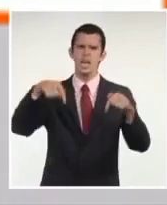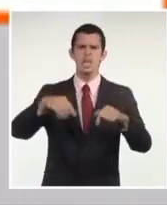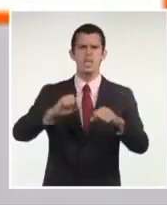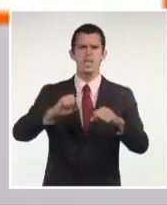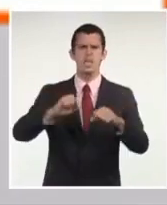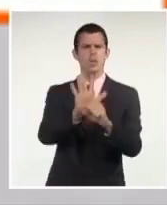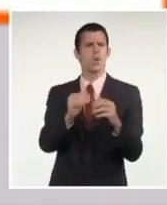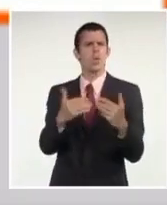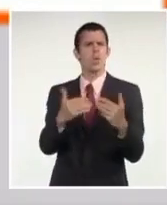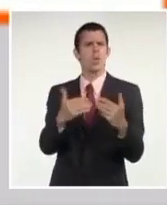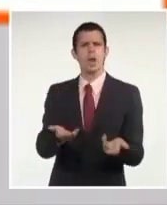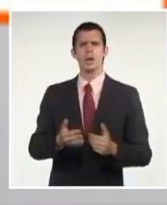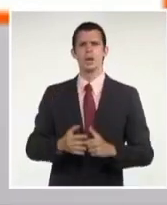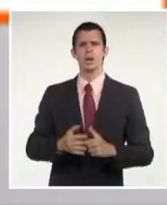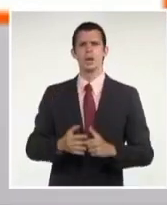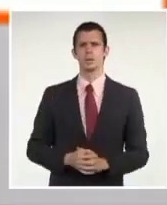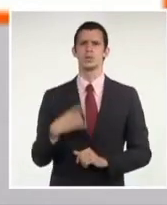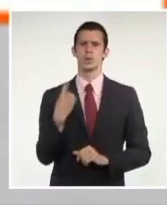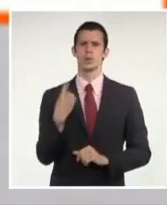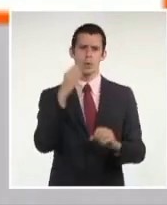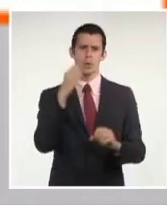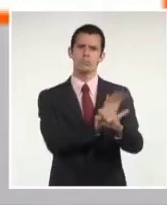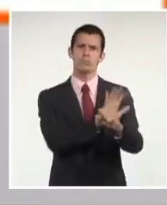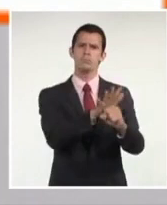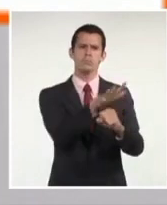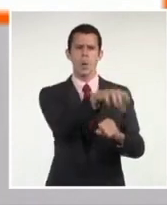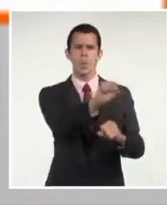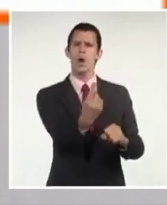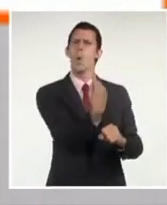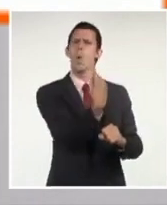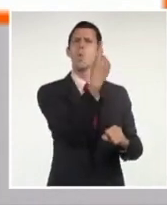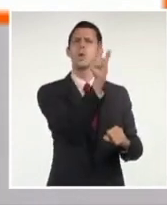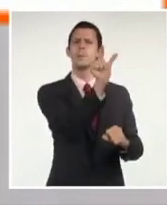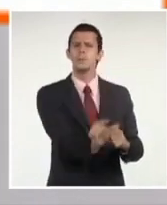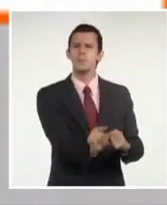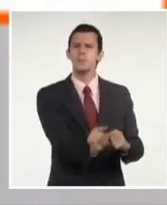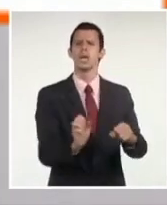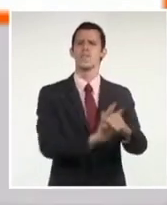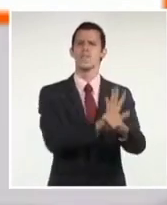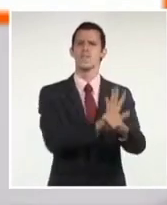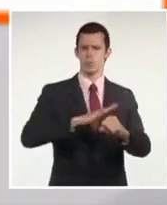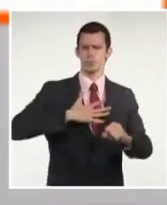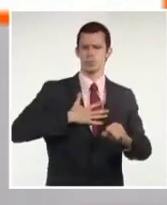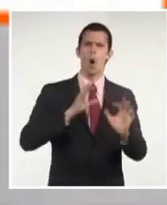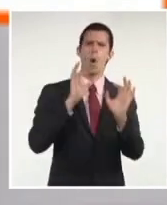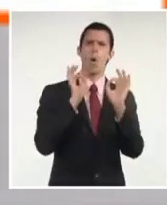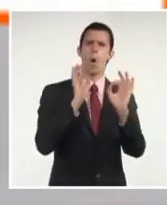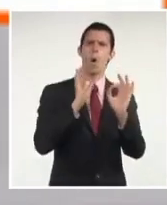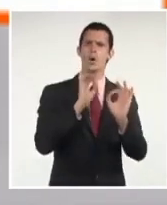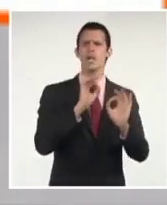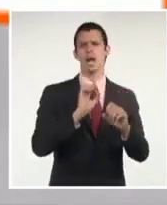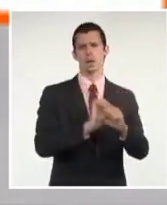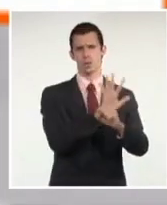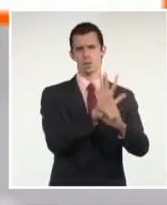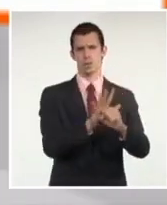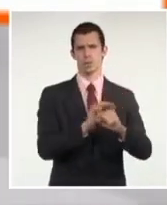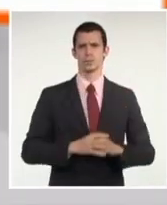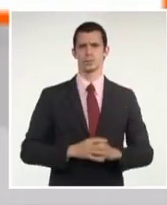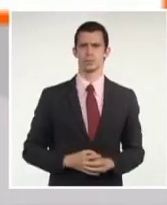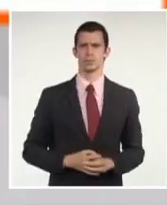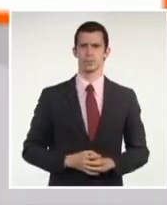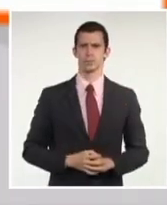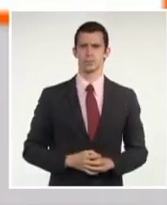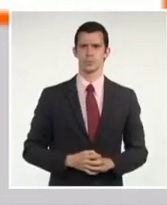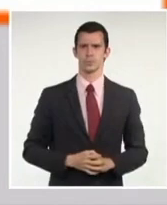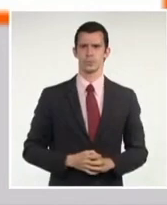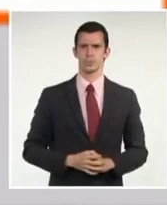caso. No se ha detectado más. Se han detectado 11 variantes y 5 patrones